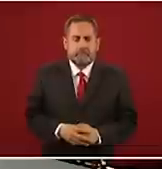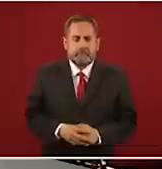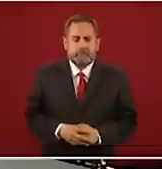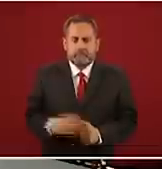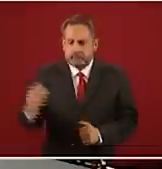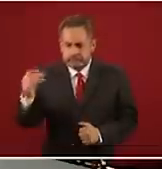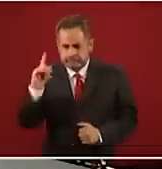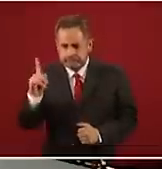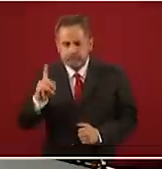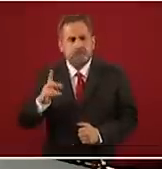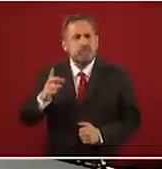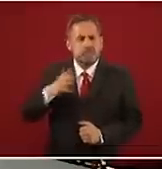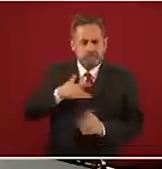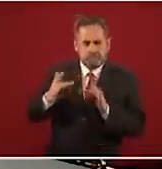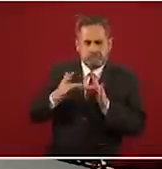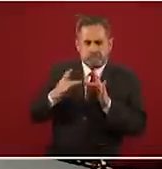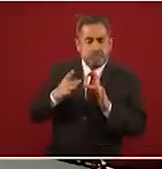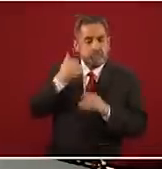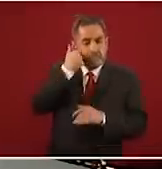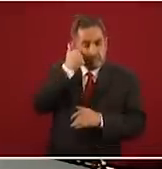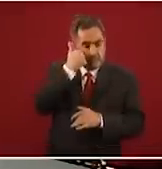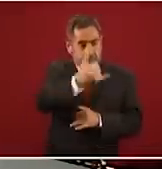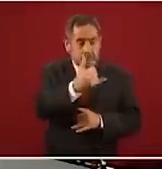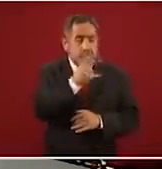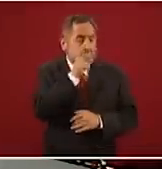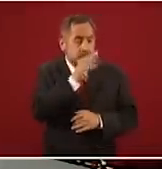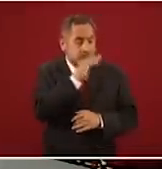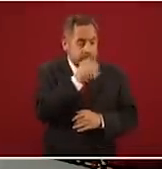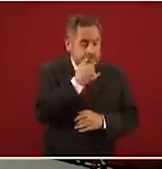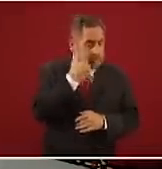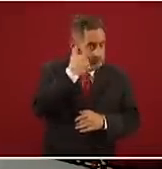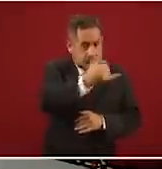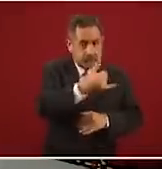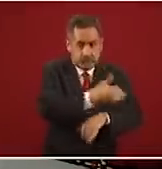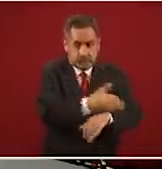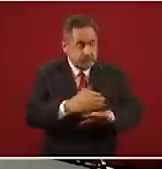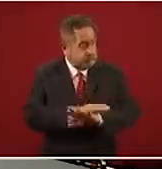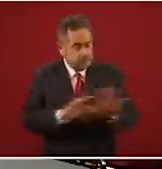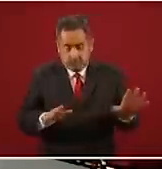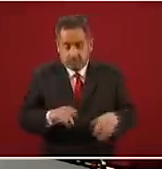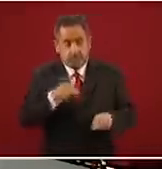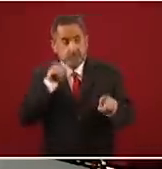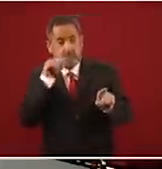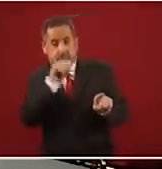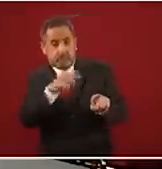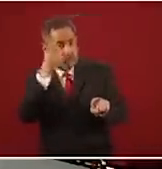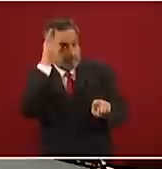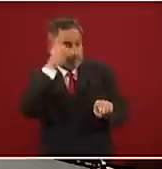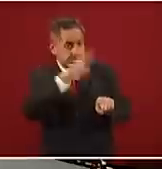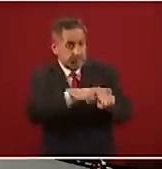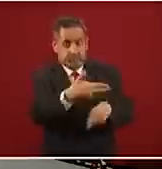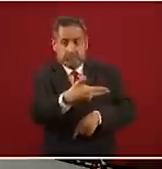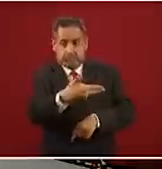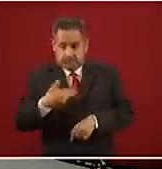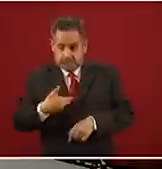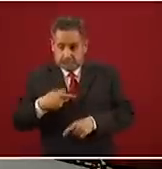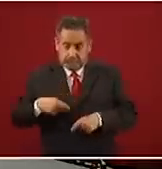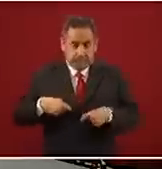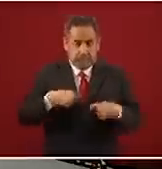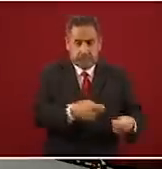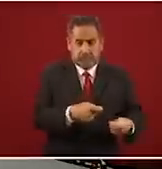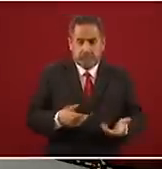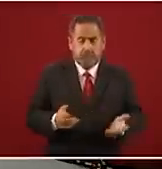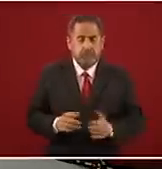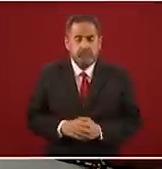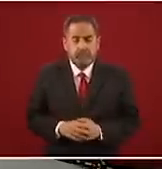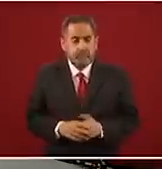Sí, yo me comuniqué con los padres de familia y les dije que en cuanto el director me solicitara… No es problema del director, no es problema, pues, no, de